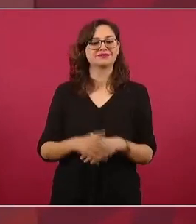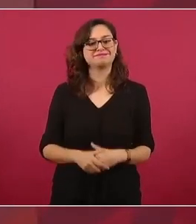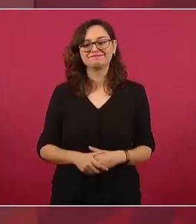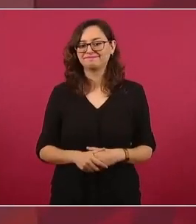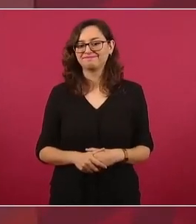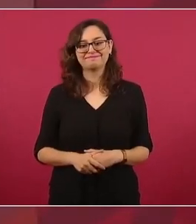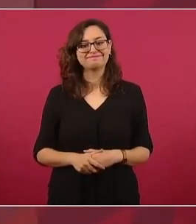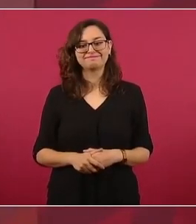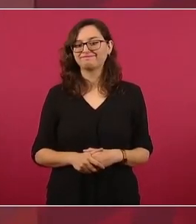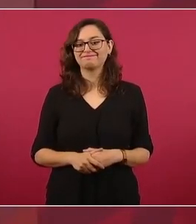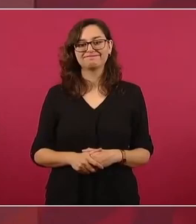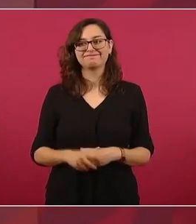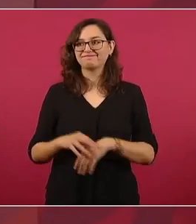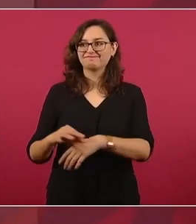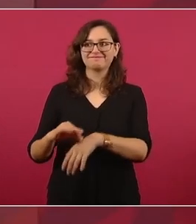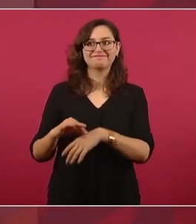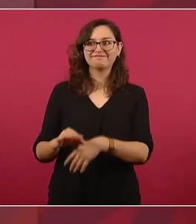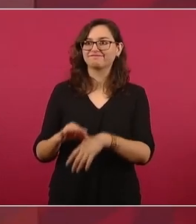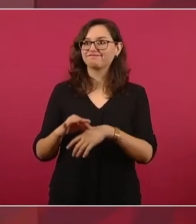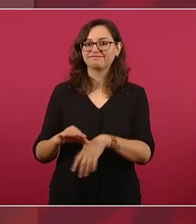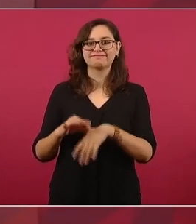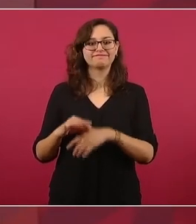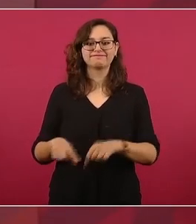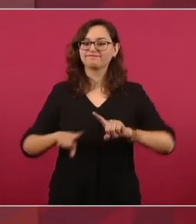la realidad.